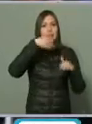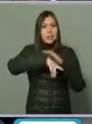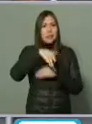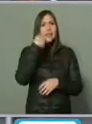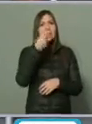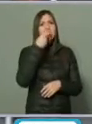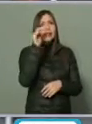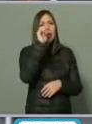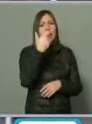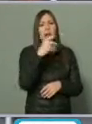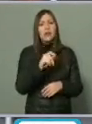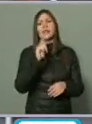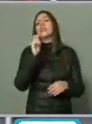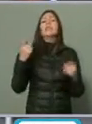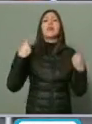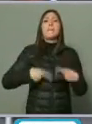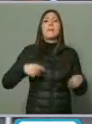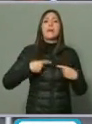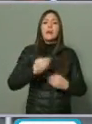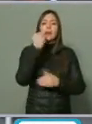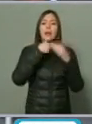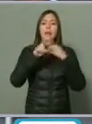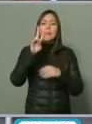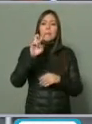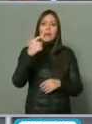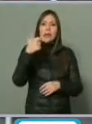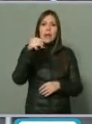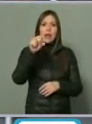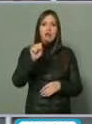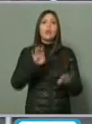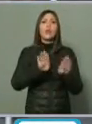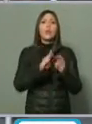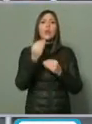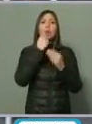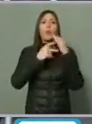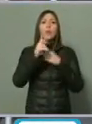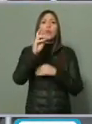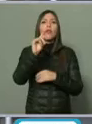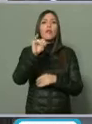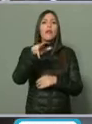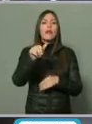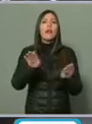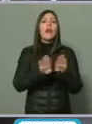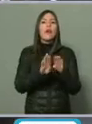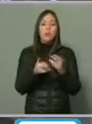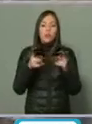los veganos que sí comen proteína o de dónde la jalan. Ándale. A ver, Alicia.